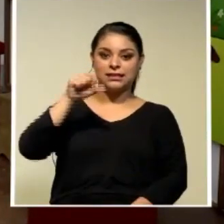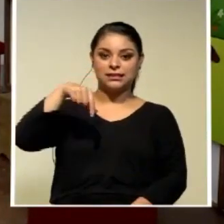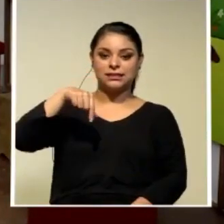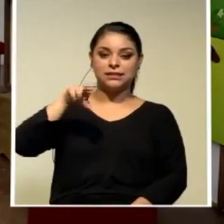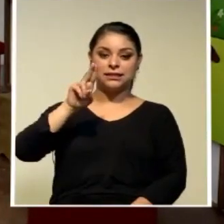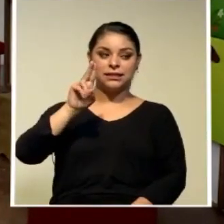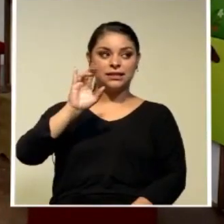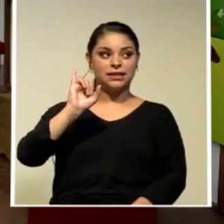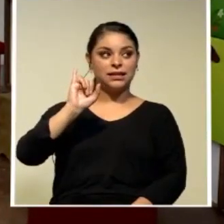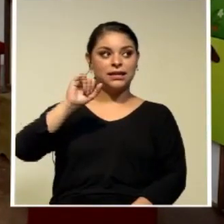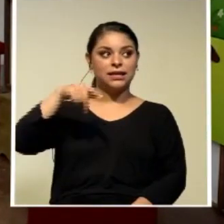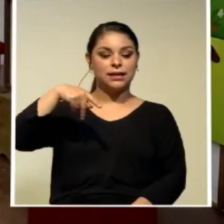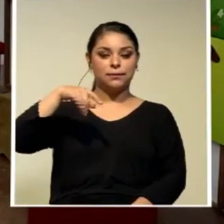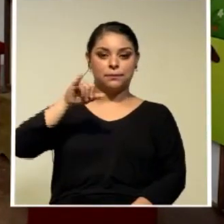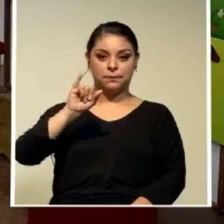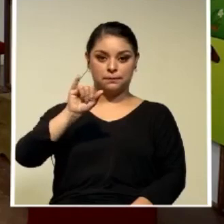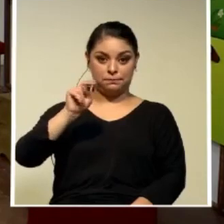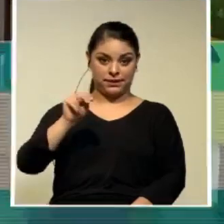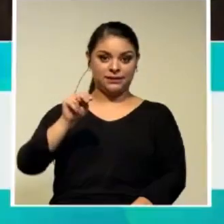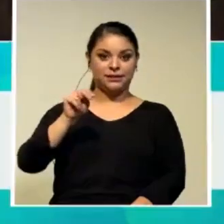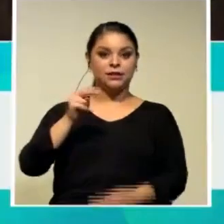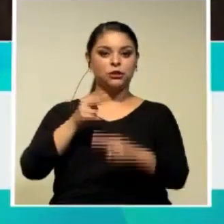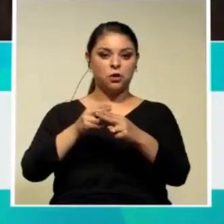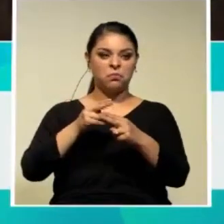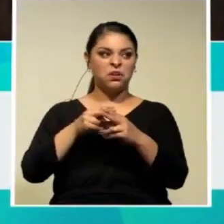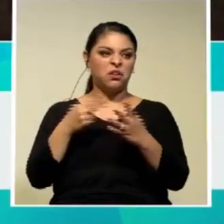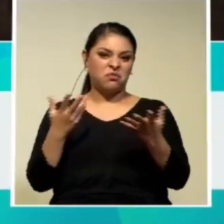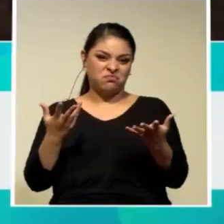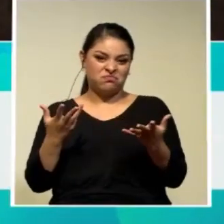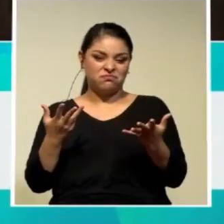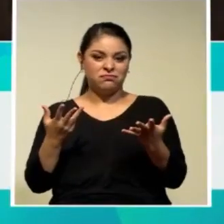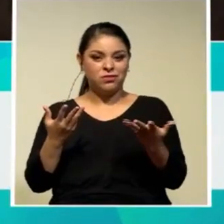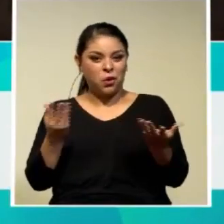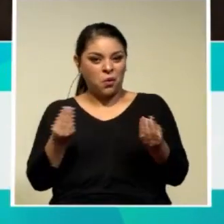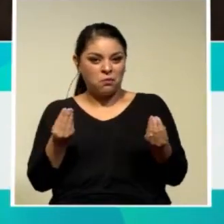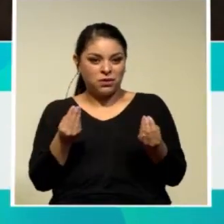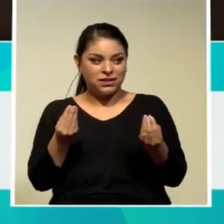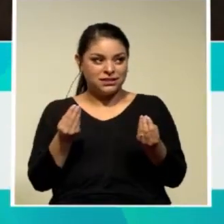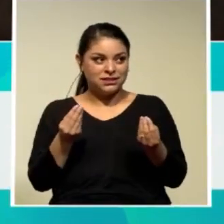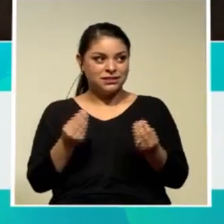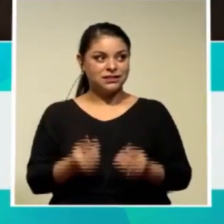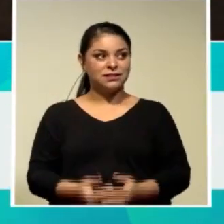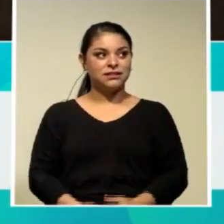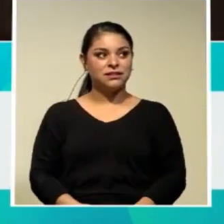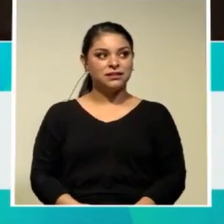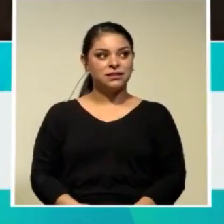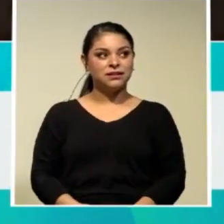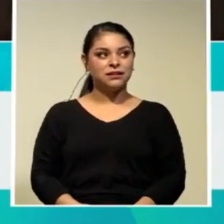así, así. Ahí está. A ver, ¿cómo es, niña? Niña, le dice skipping así.